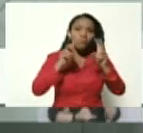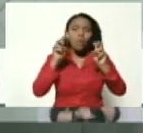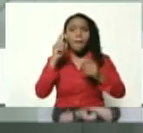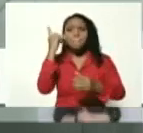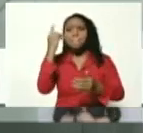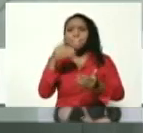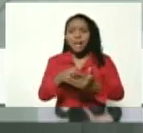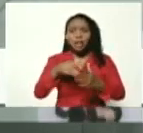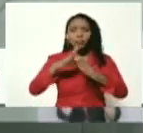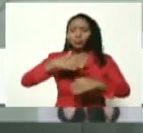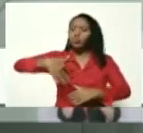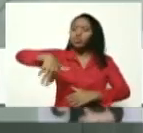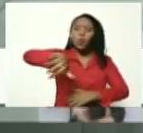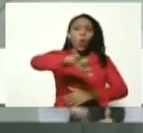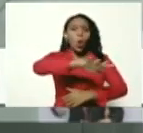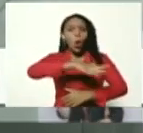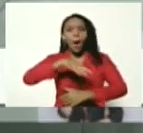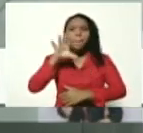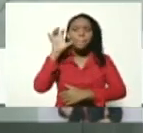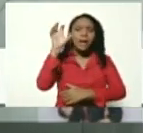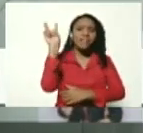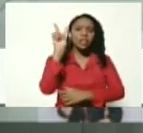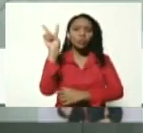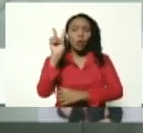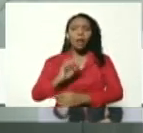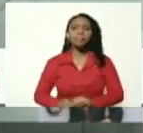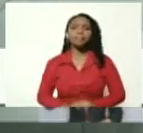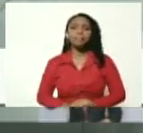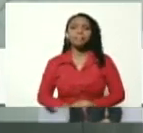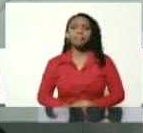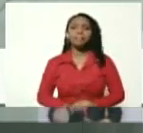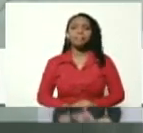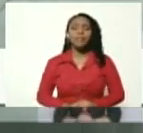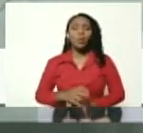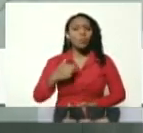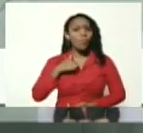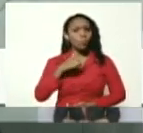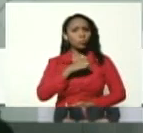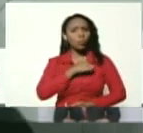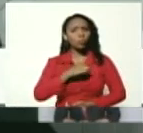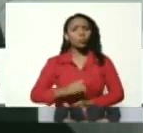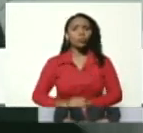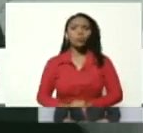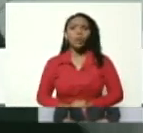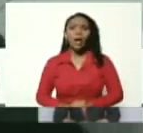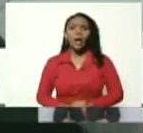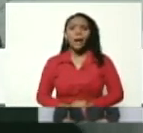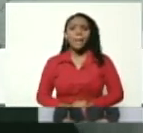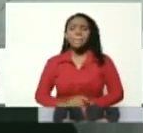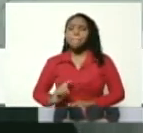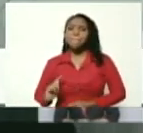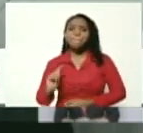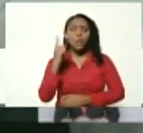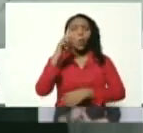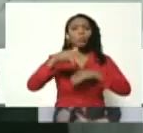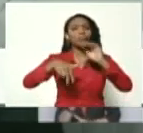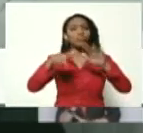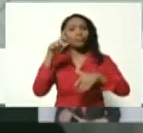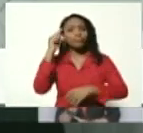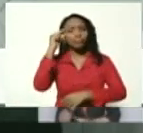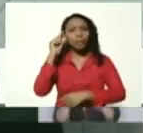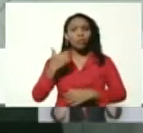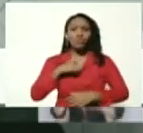el país. Nosotros en estos primeros 13 días estamos